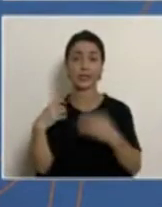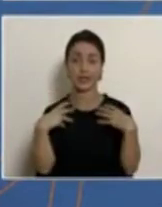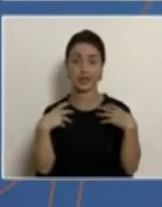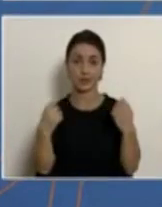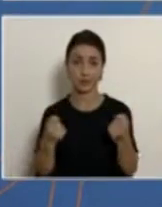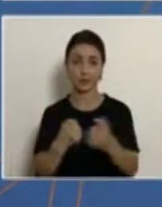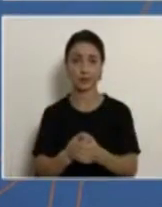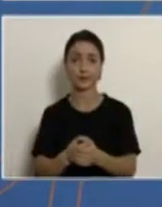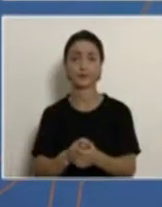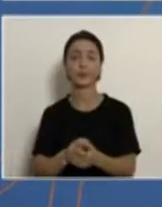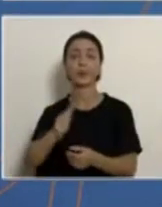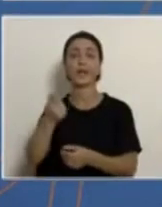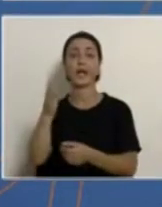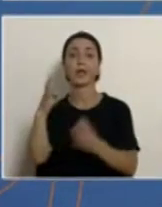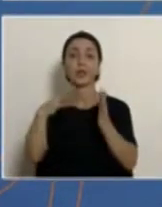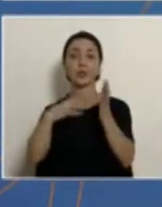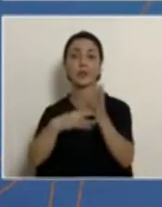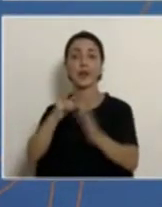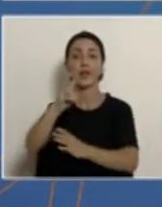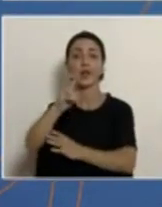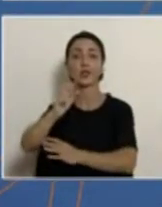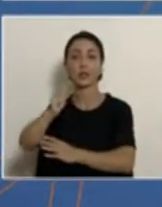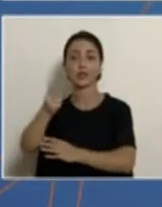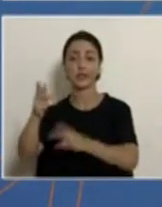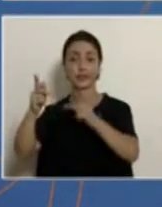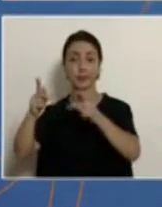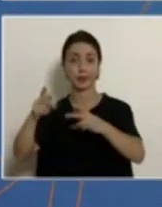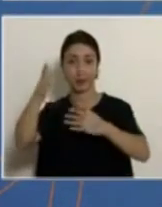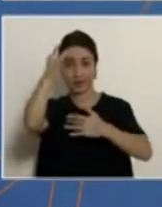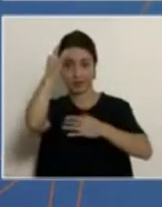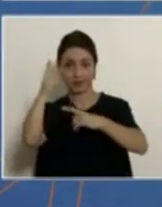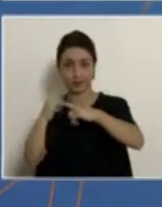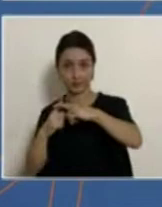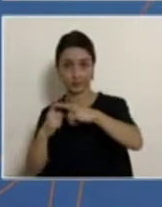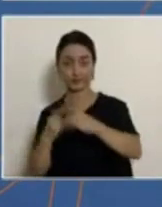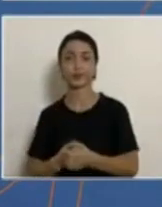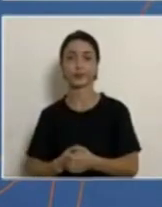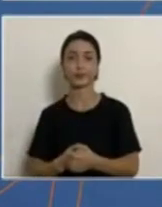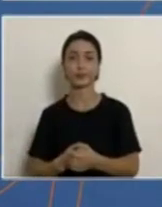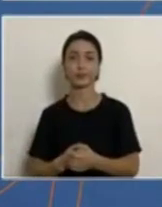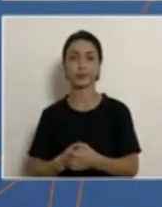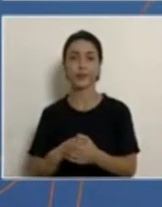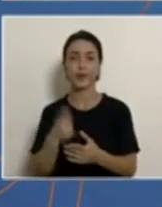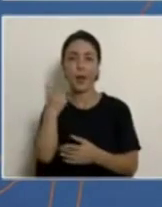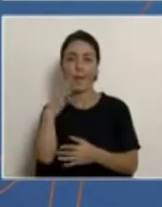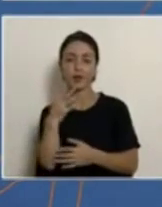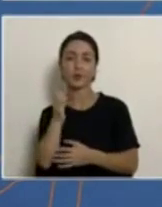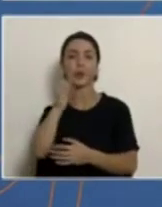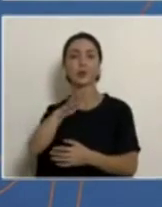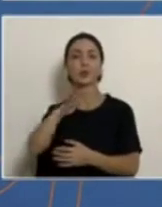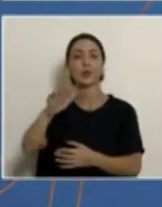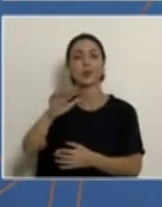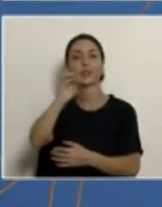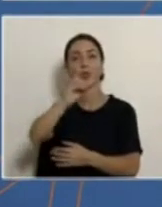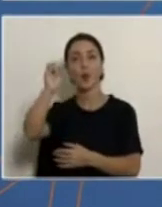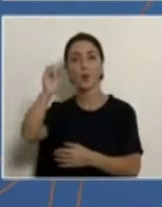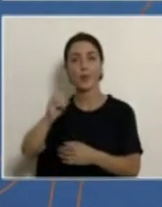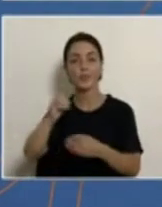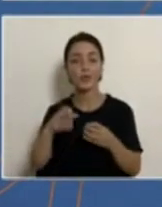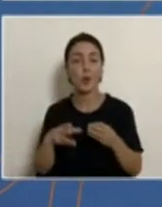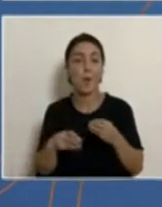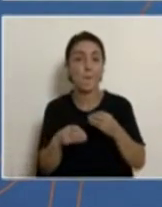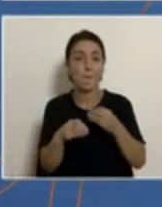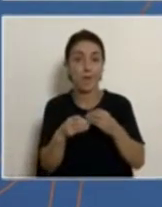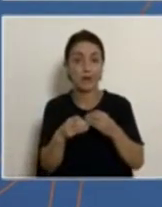con 14.210 casos. Esto es cerca de un 55% más